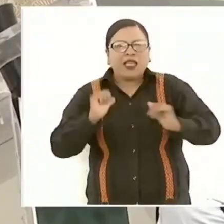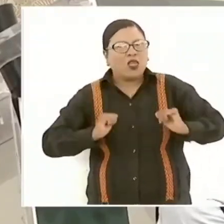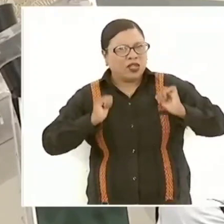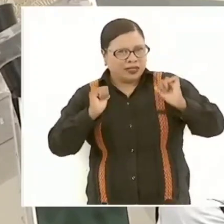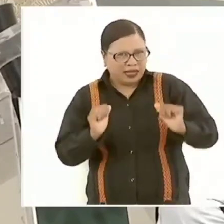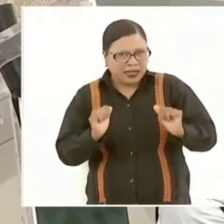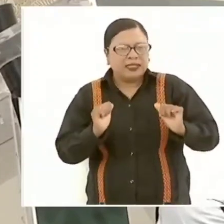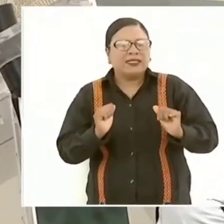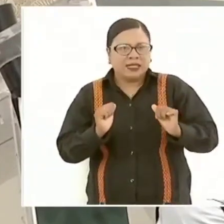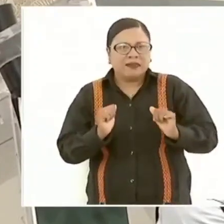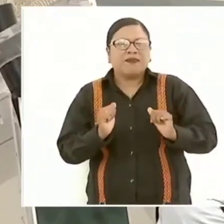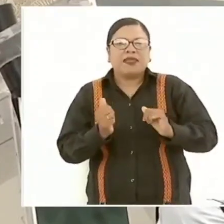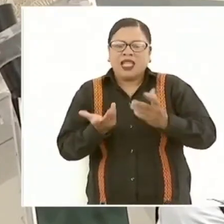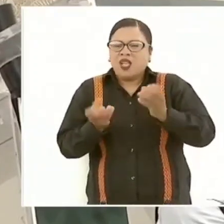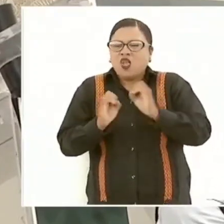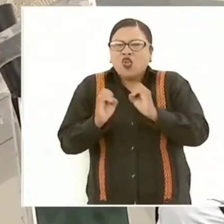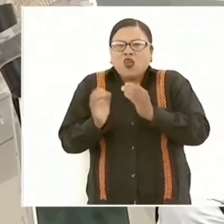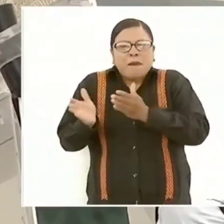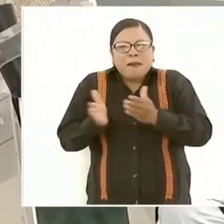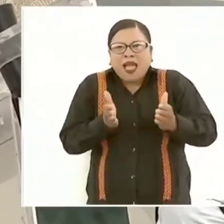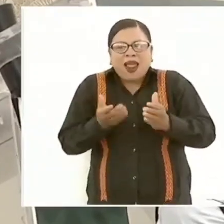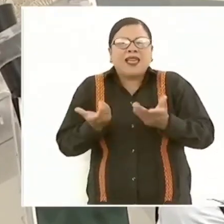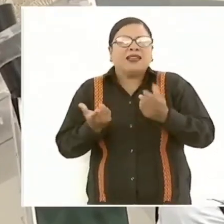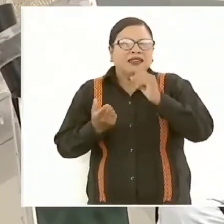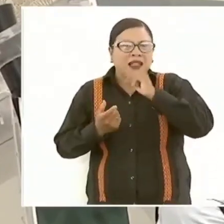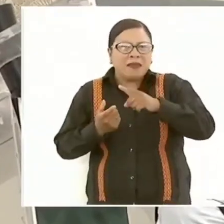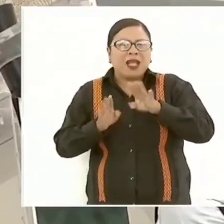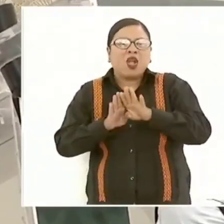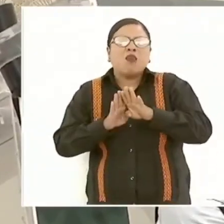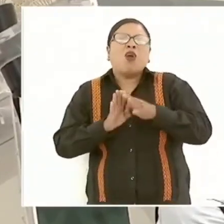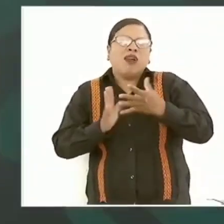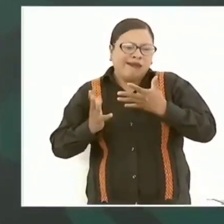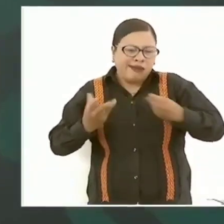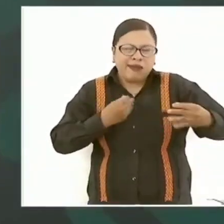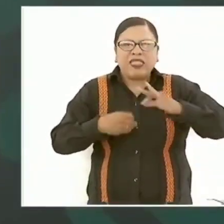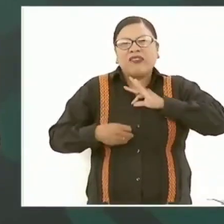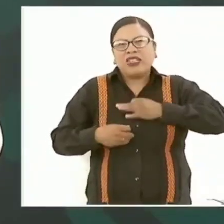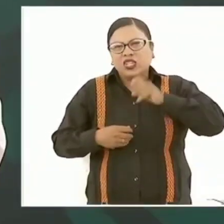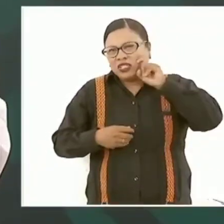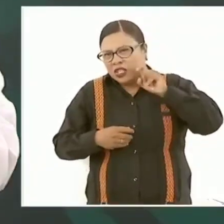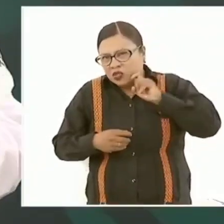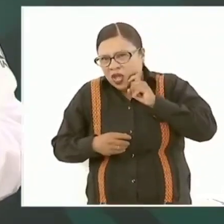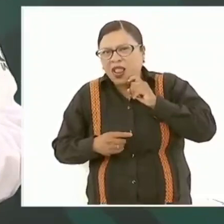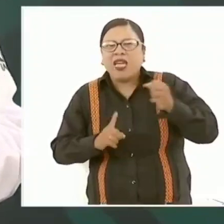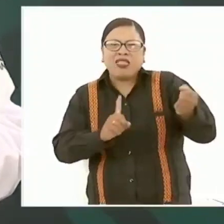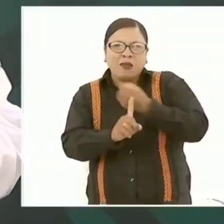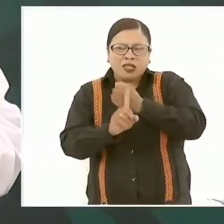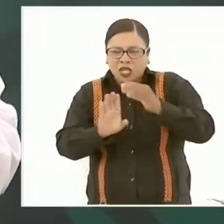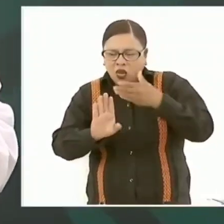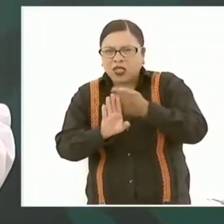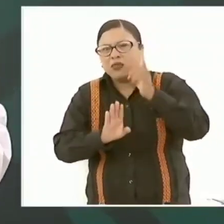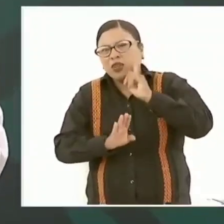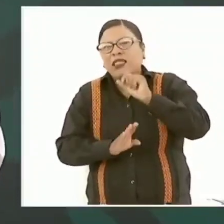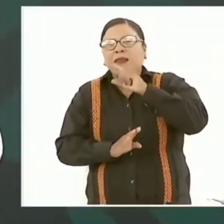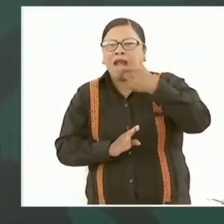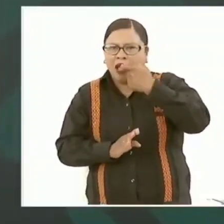son el embarazo no planeado, las infecciones de transmisión sexual, la violencia de género, las